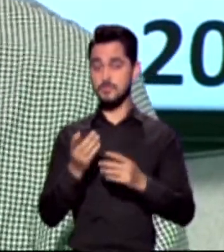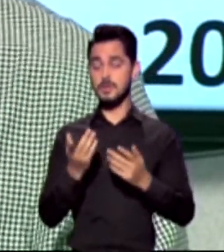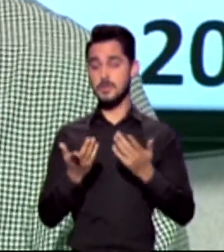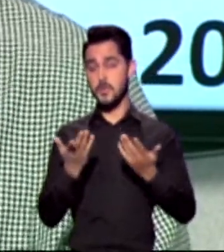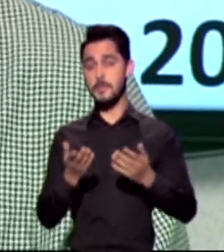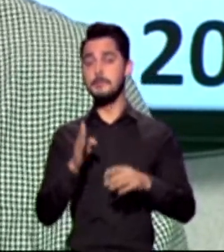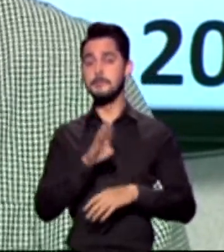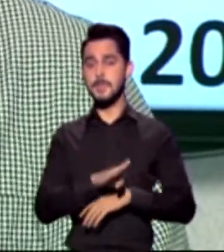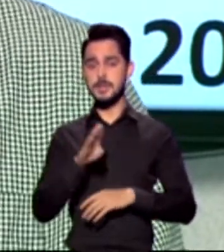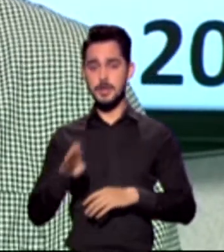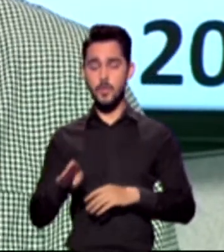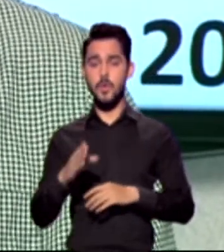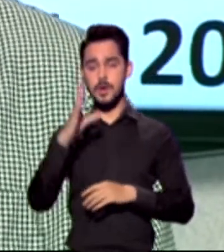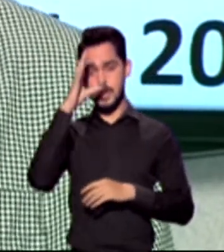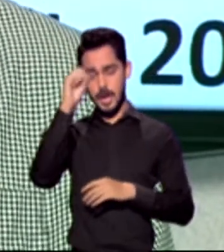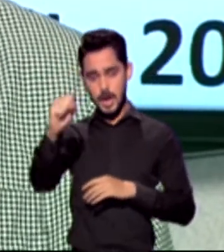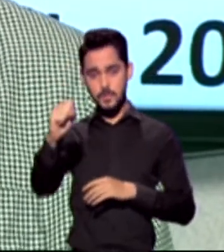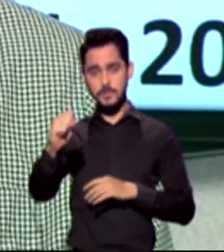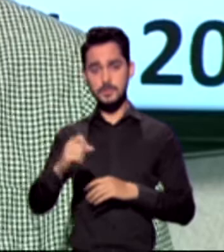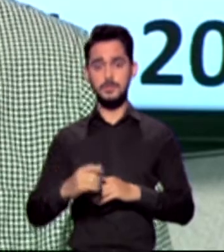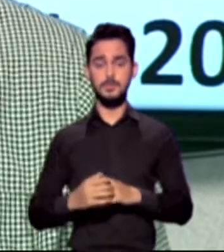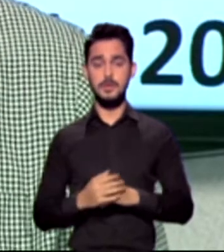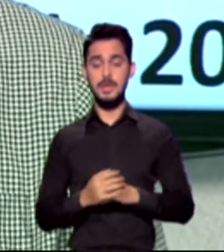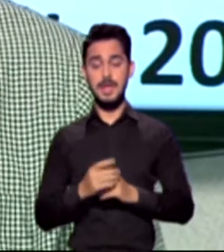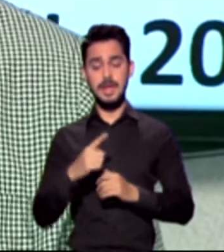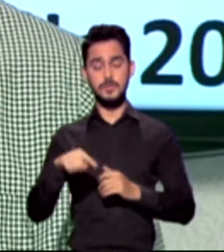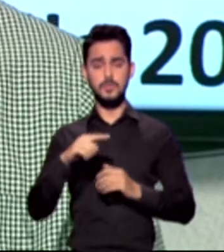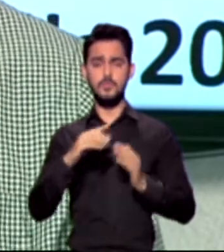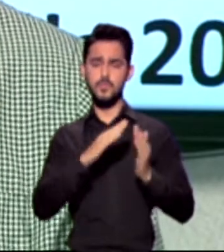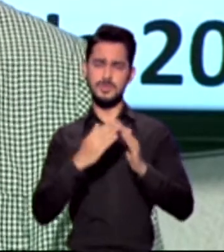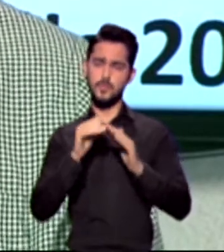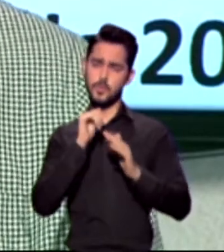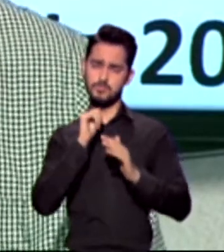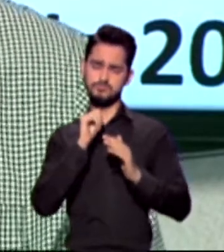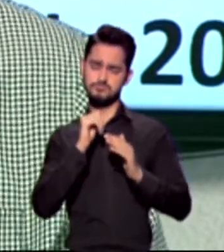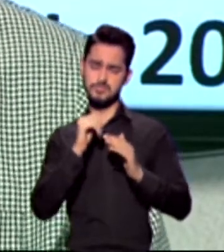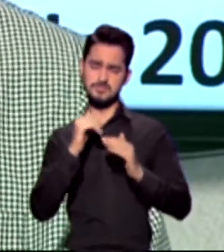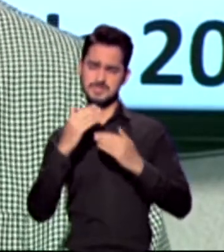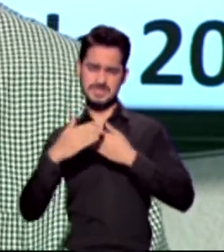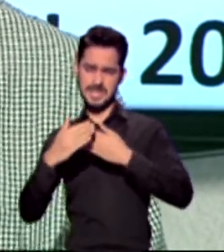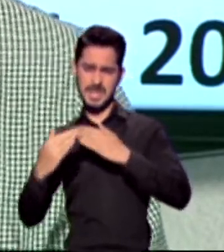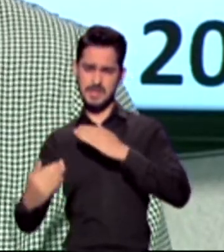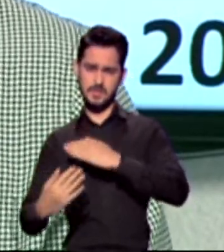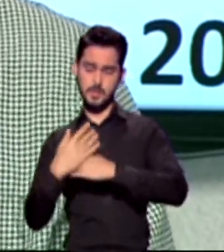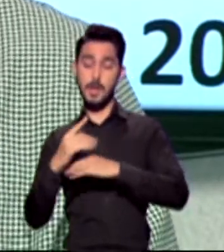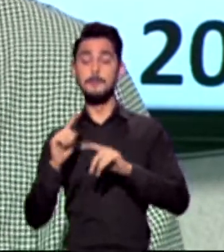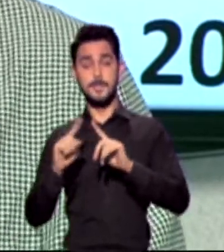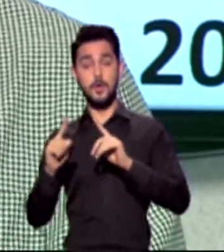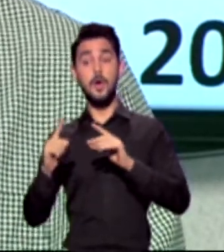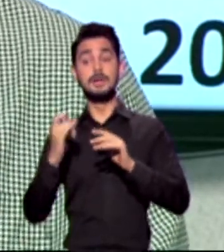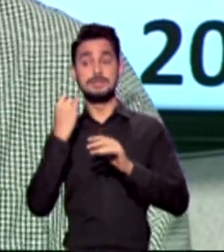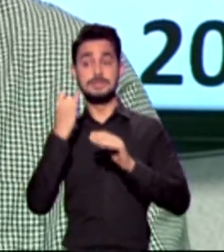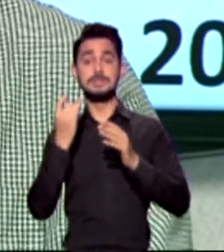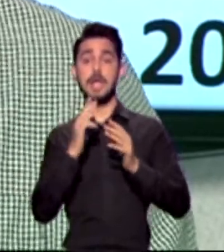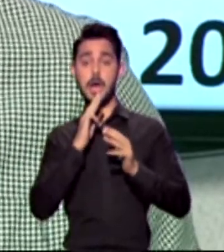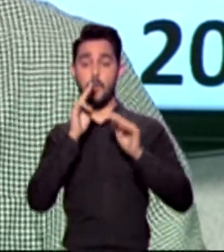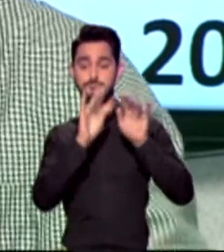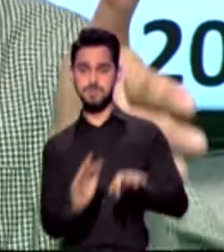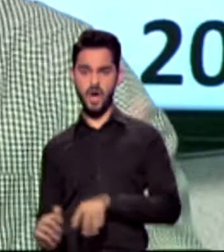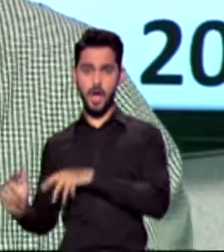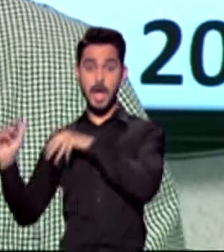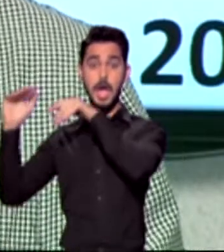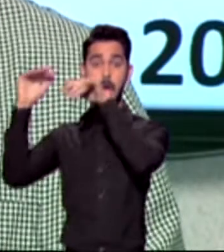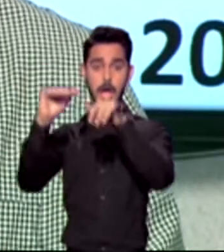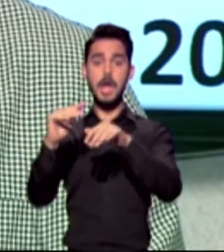Bayamón y Canoa. Esos municipios no son costeros, pero pueden ser afectados por un tsunami. Y la razón es que el